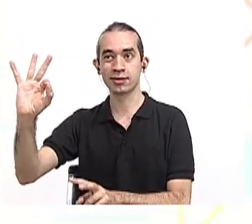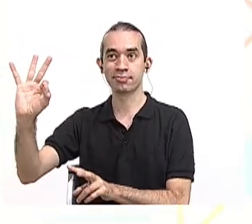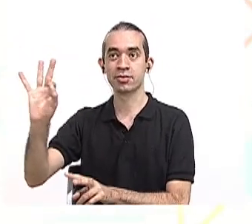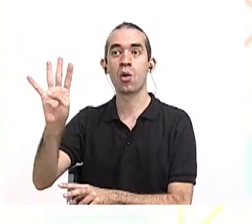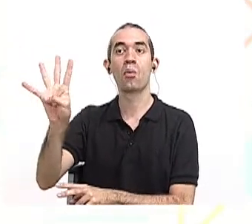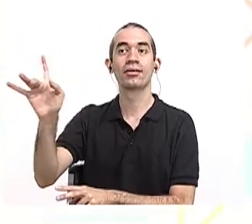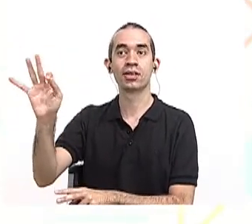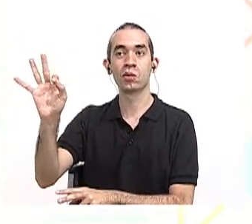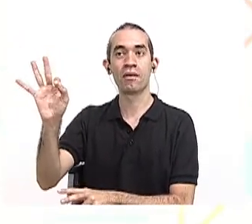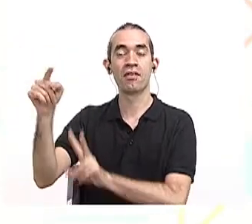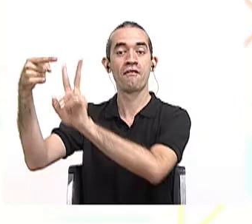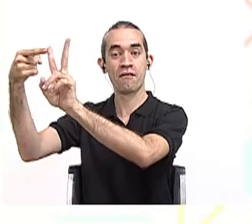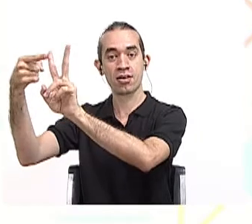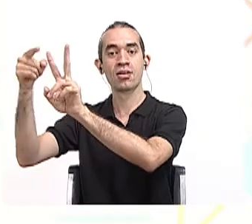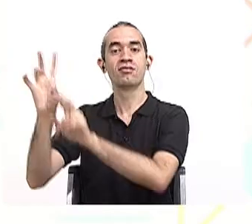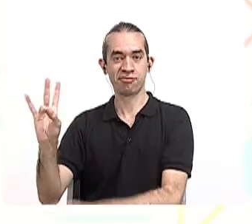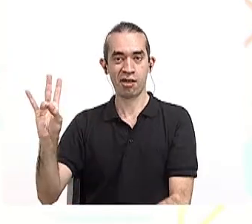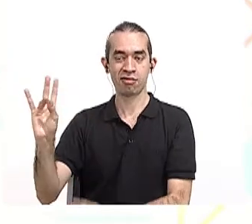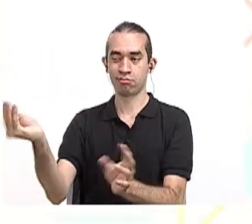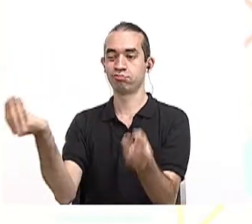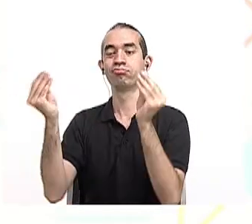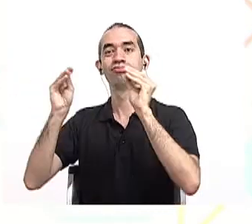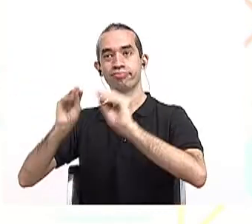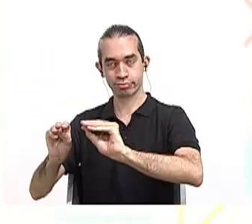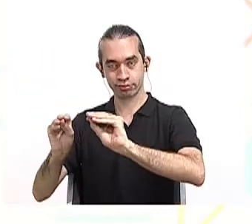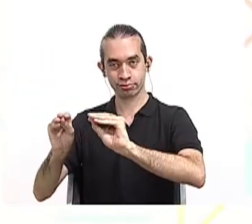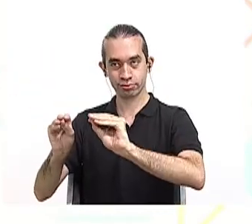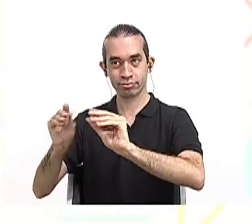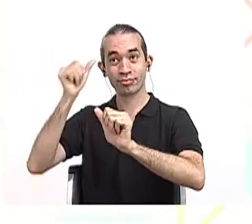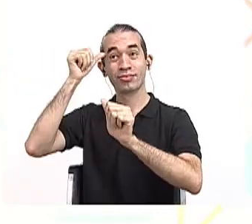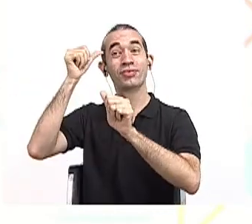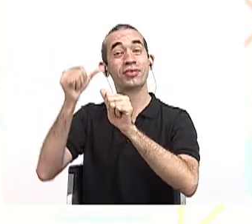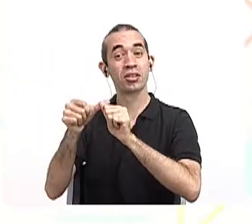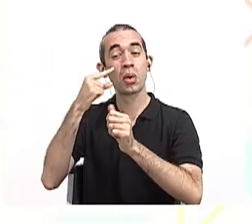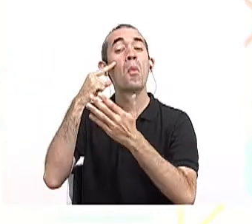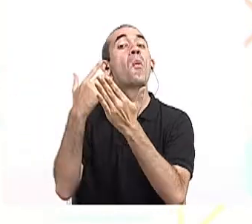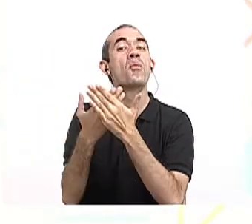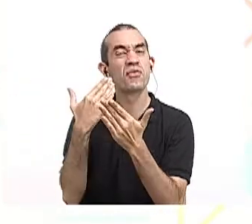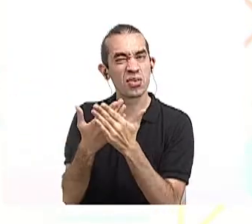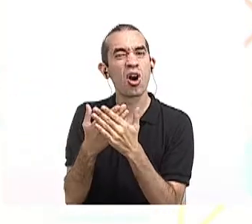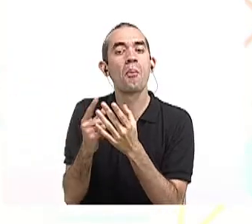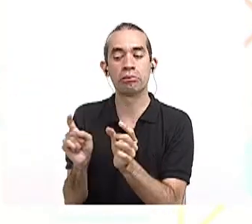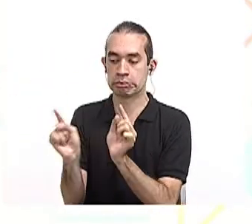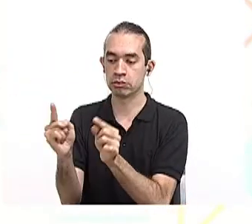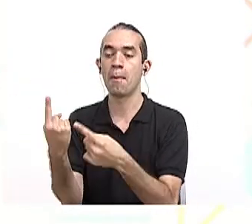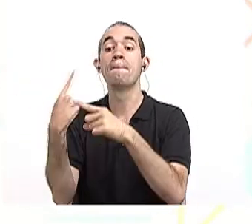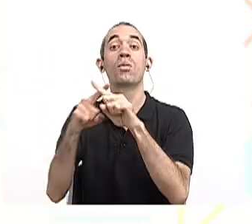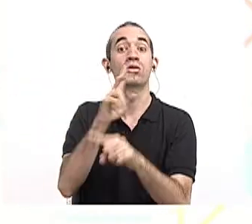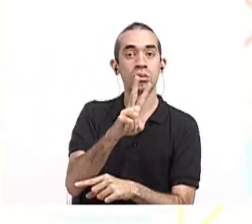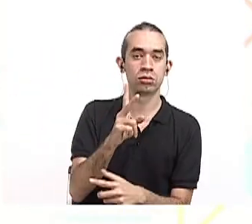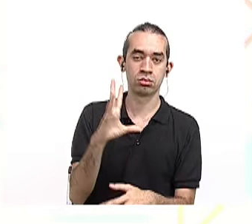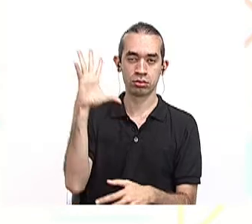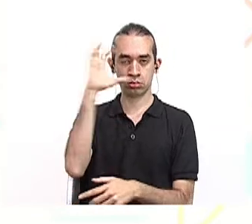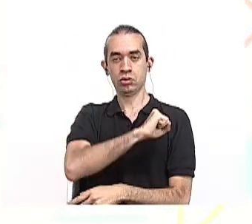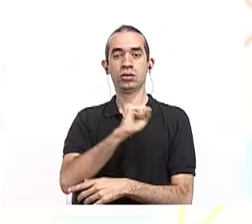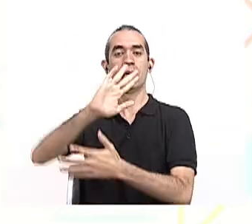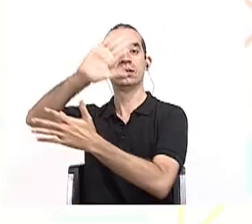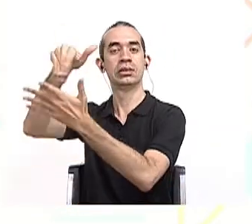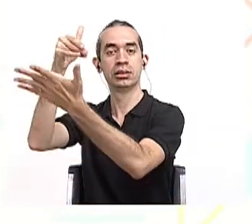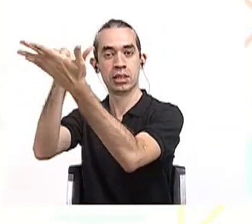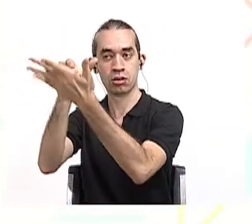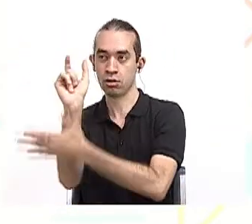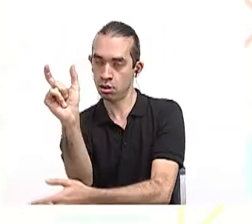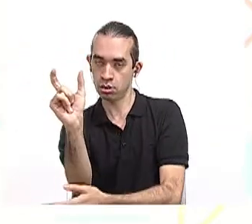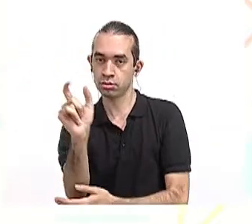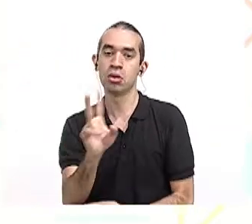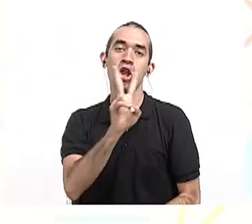es 7, y se acuerdan que nosotros lo verificábamos multiplicando por 2. 2 por